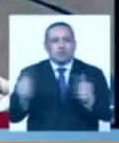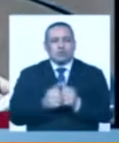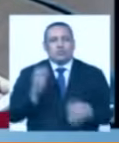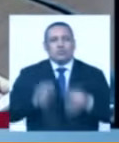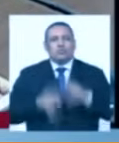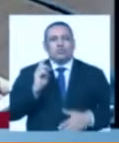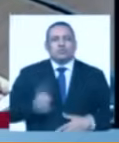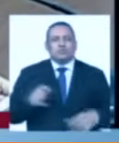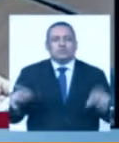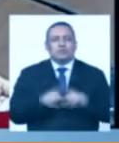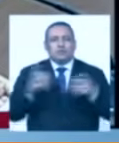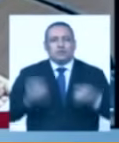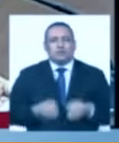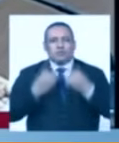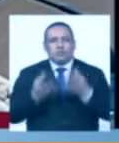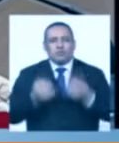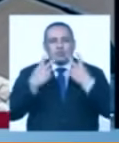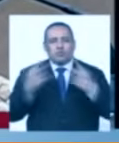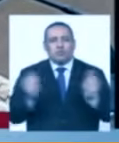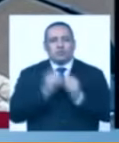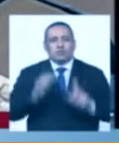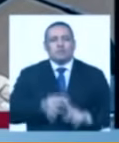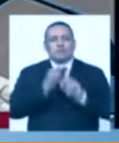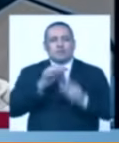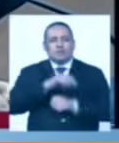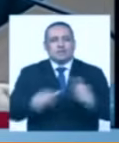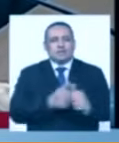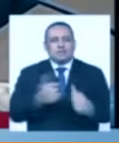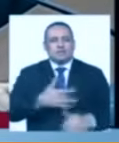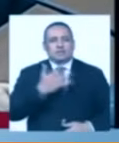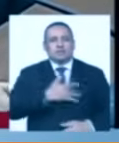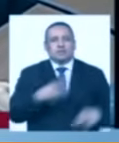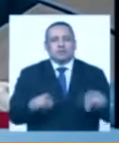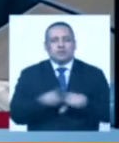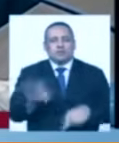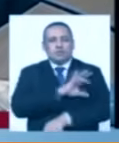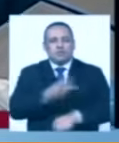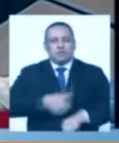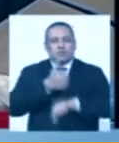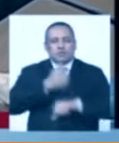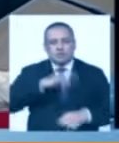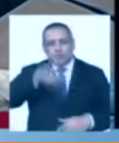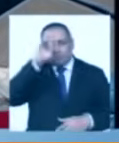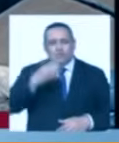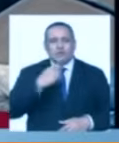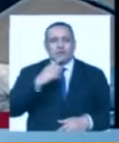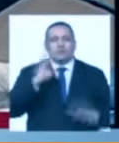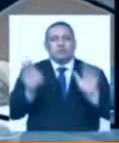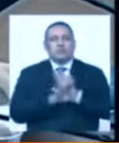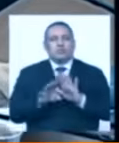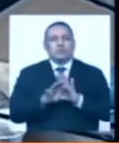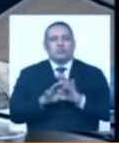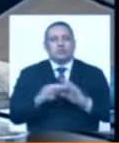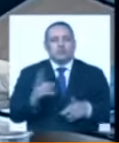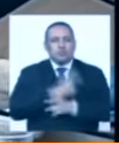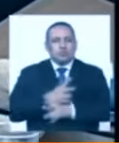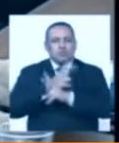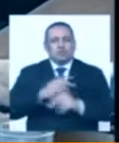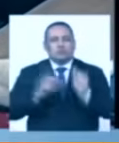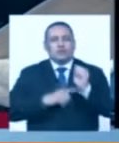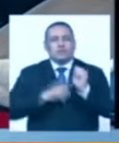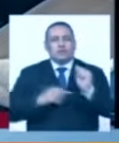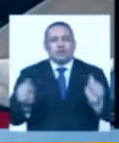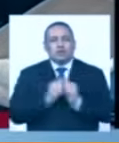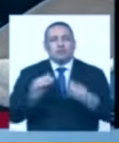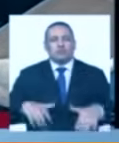justicia, ha comentado que una de las principales motivaciones suyas como fiscal de la nación fue la de salvar a su hermana frente a